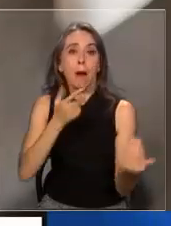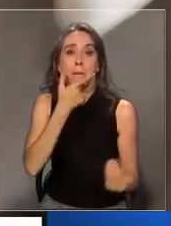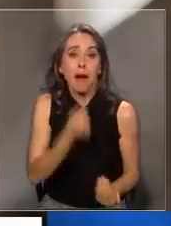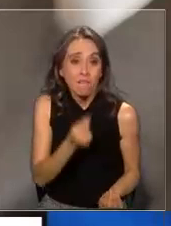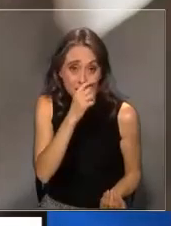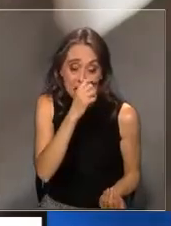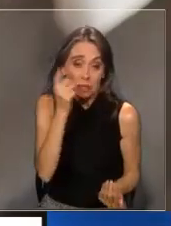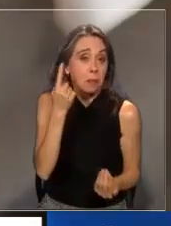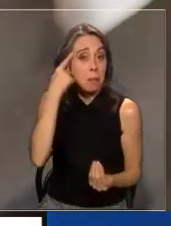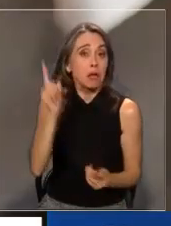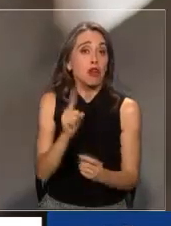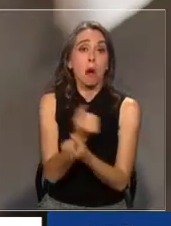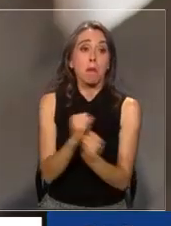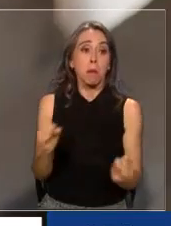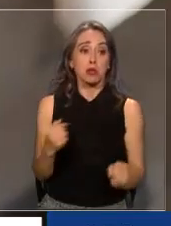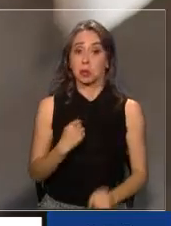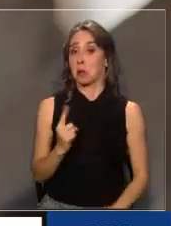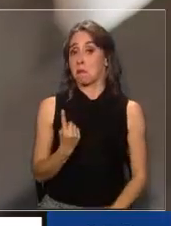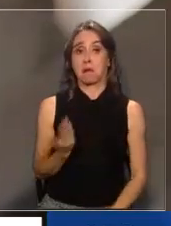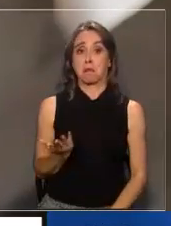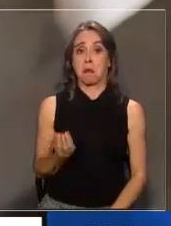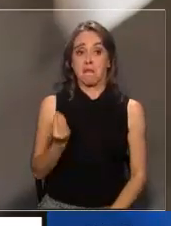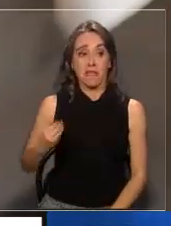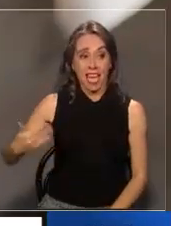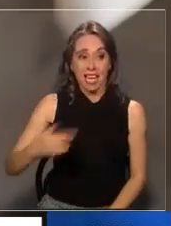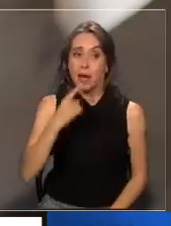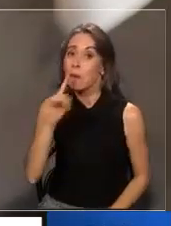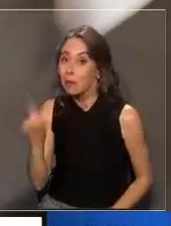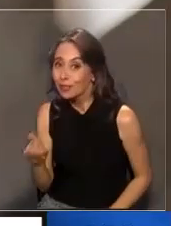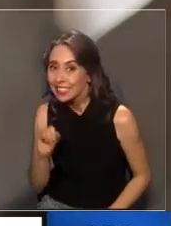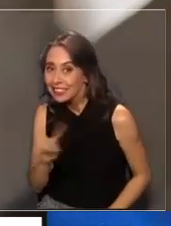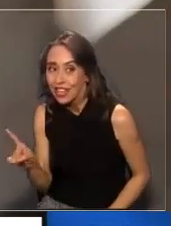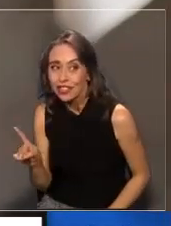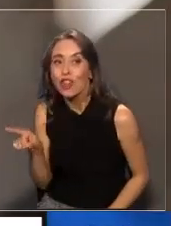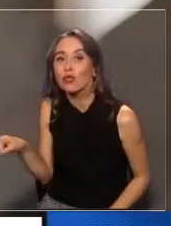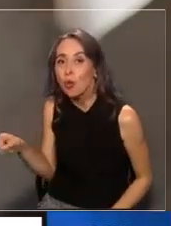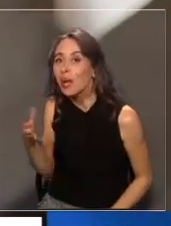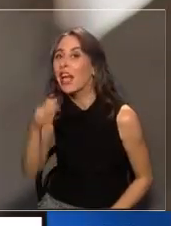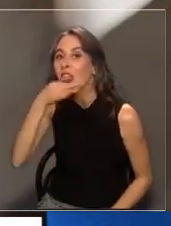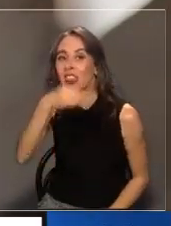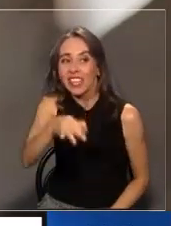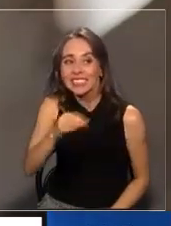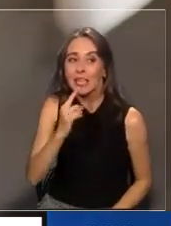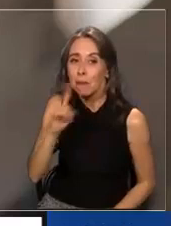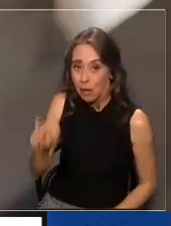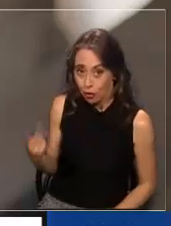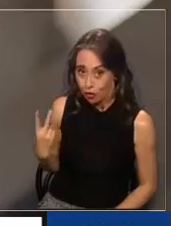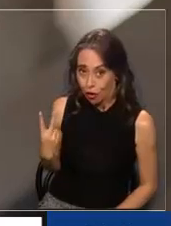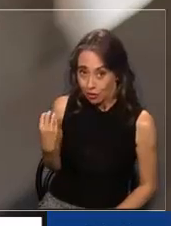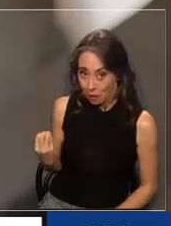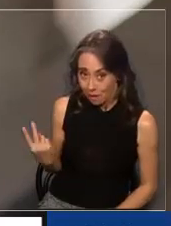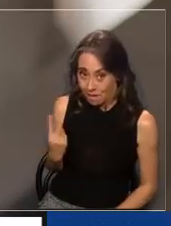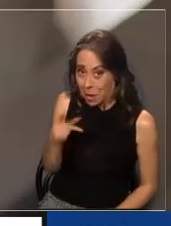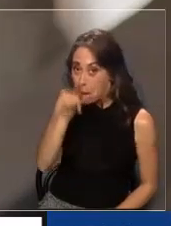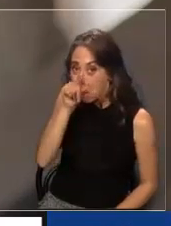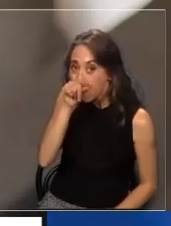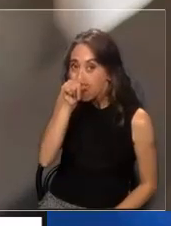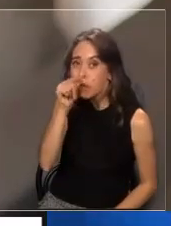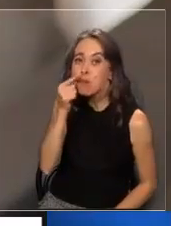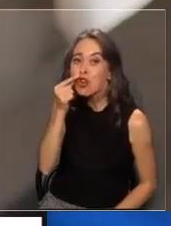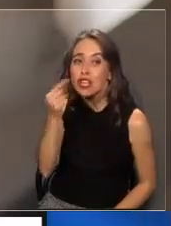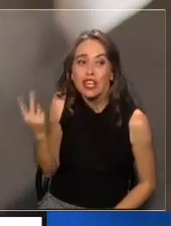y creo que vamos bien por ahora. ¿O no? ¿Qué decís tú? Vamos bien, pollito, ¿no?